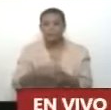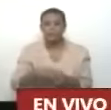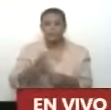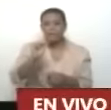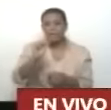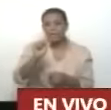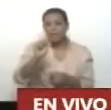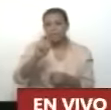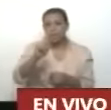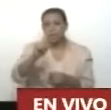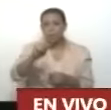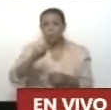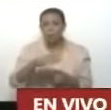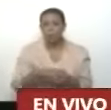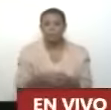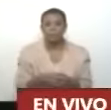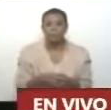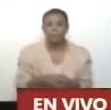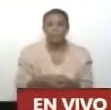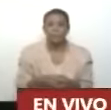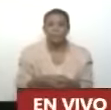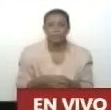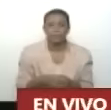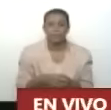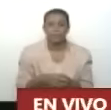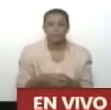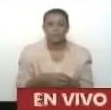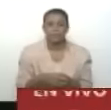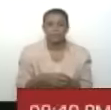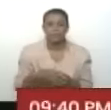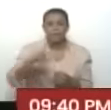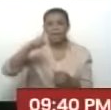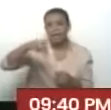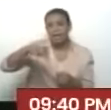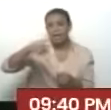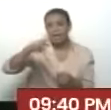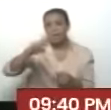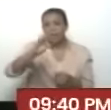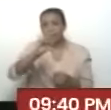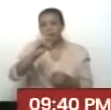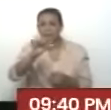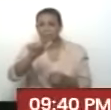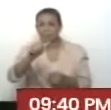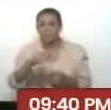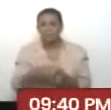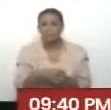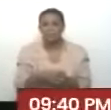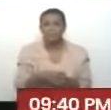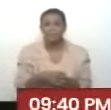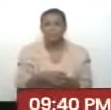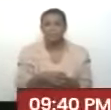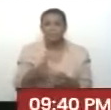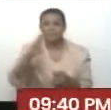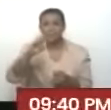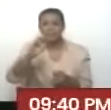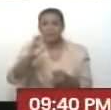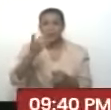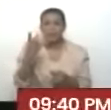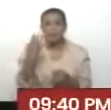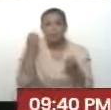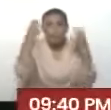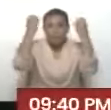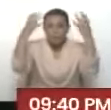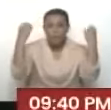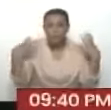Don James, James Lankin lo llaman, Randy Pedrón, Truco de la Musa, aquí están, mira, los pelúos, ¿ah?